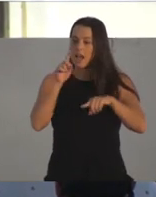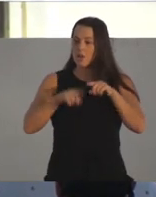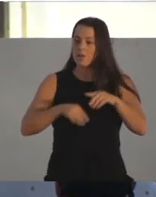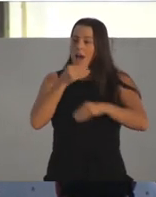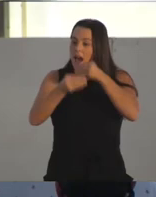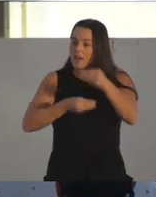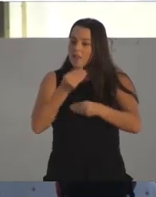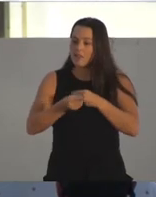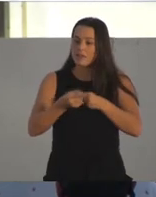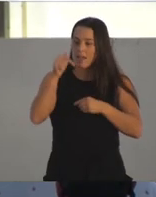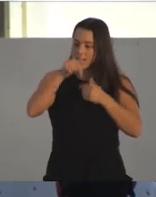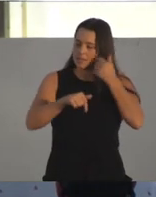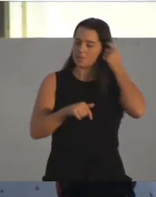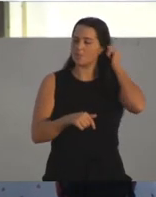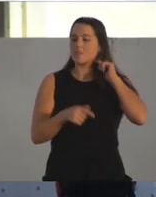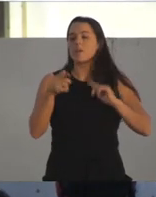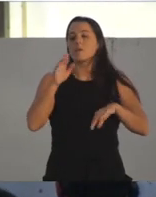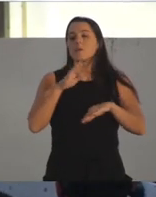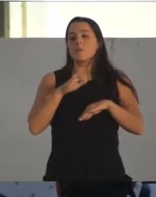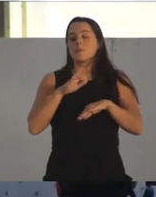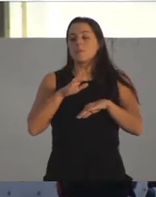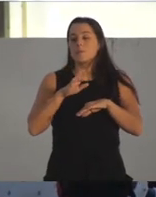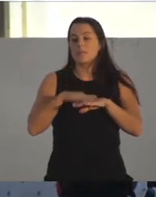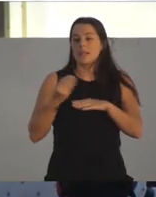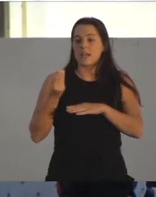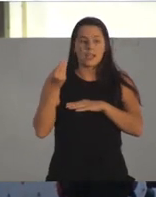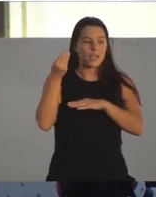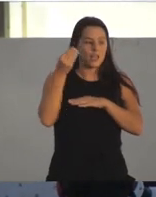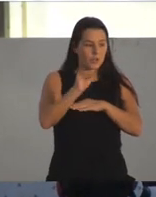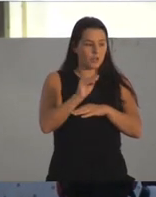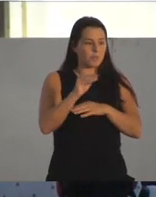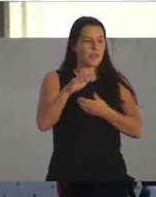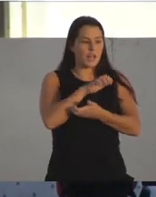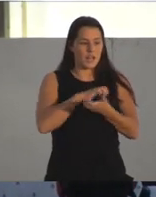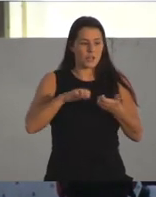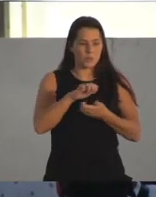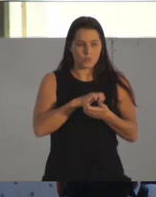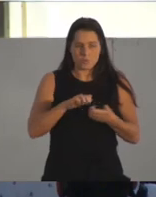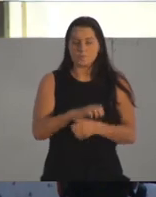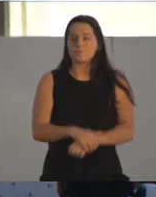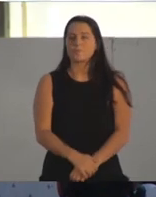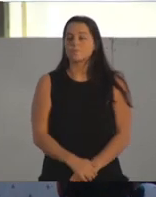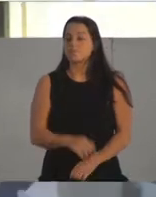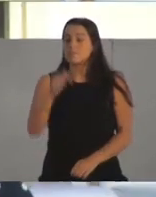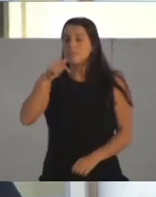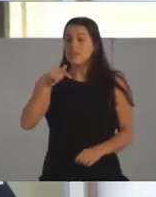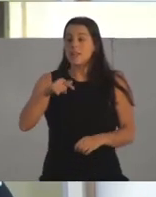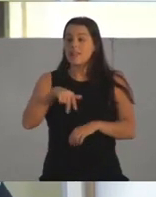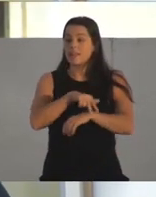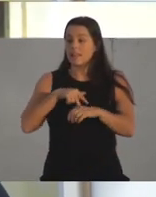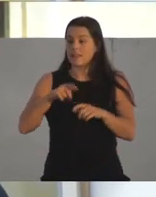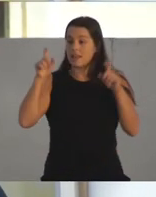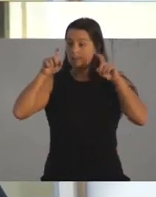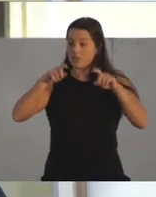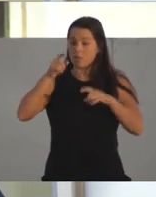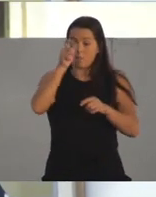sobre alimentación y nutrición en la Confederación. Hemos elaborado una guía de recomendaciones para personas con